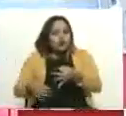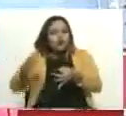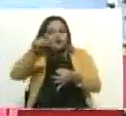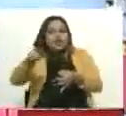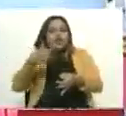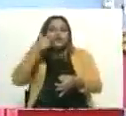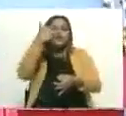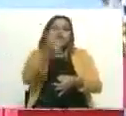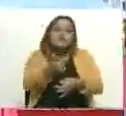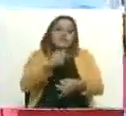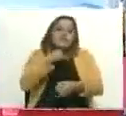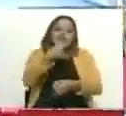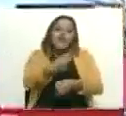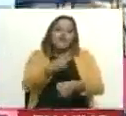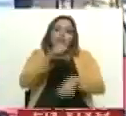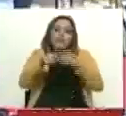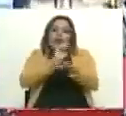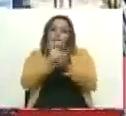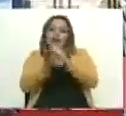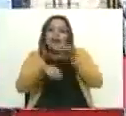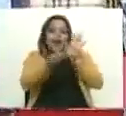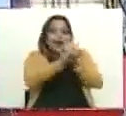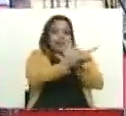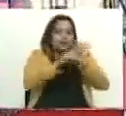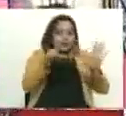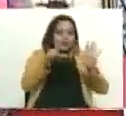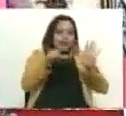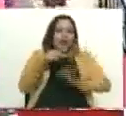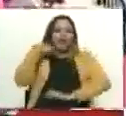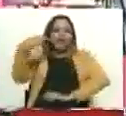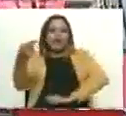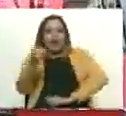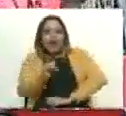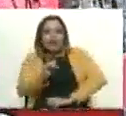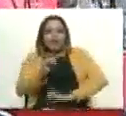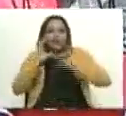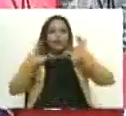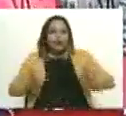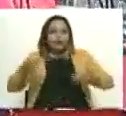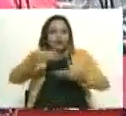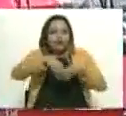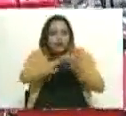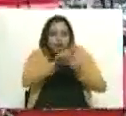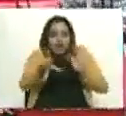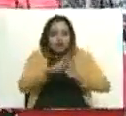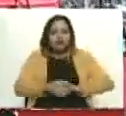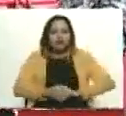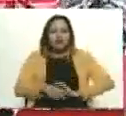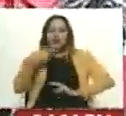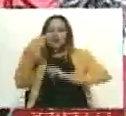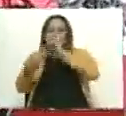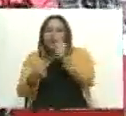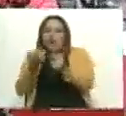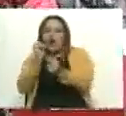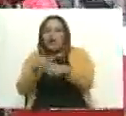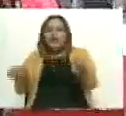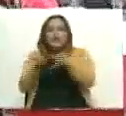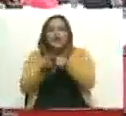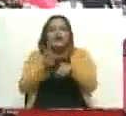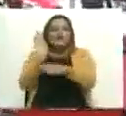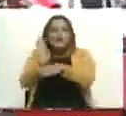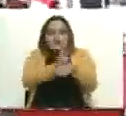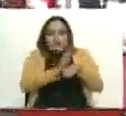volver artículo, que su voz se va a volver cuerpo de una ley y que su voz se va a volver